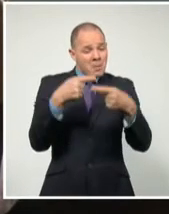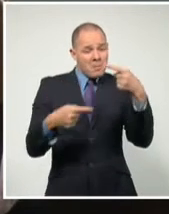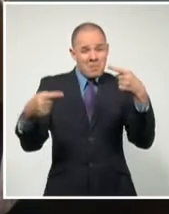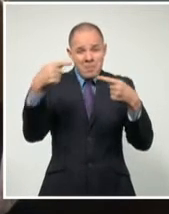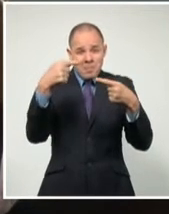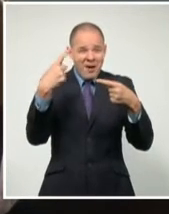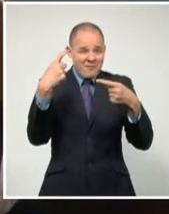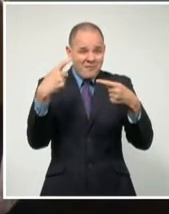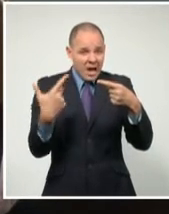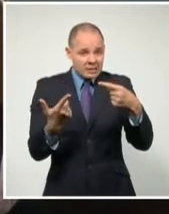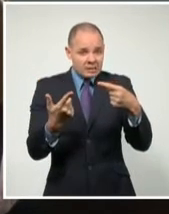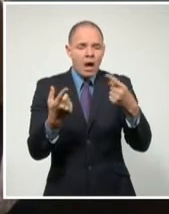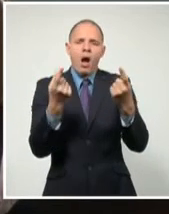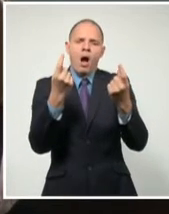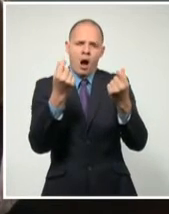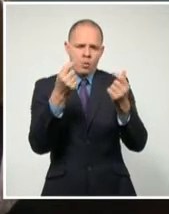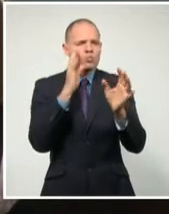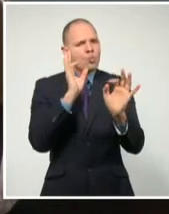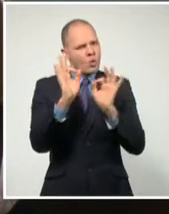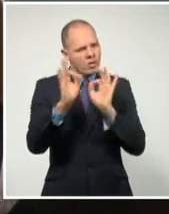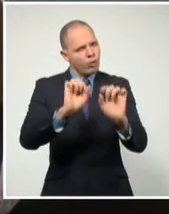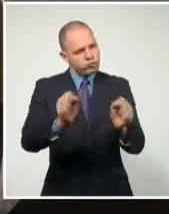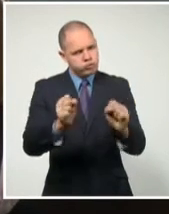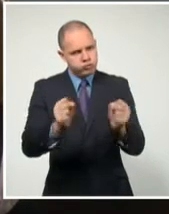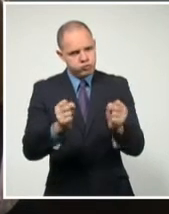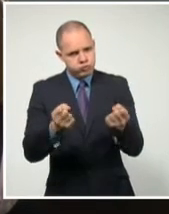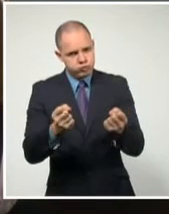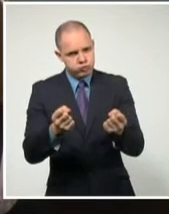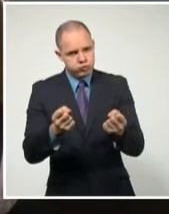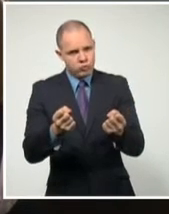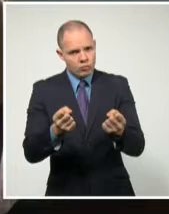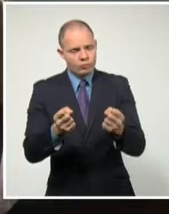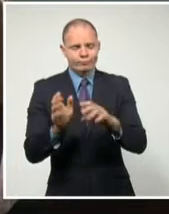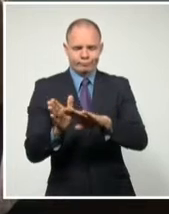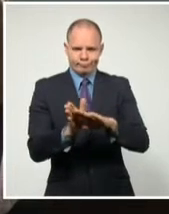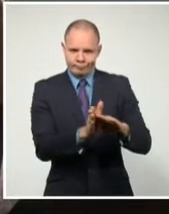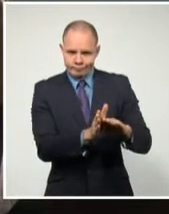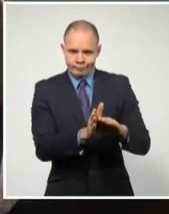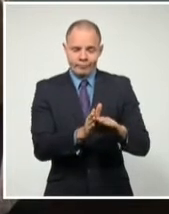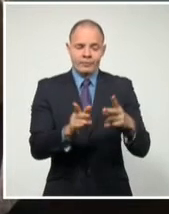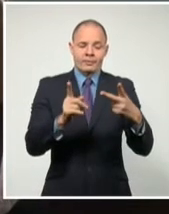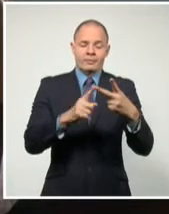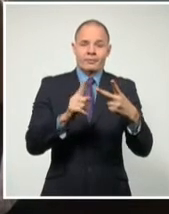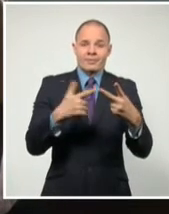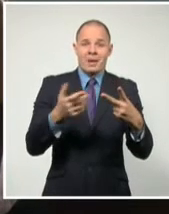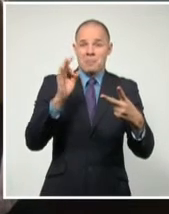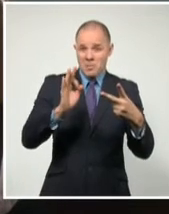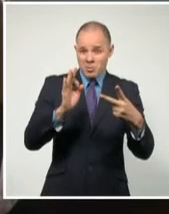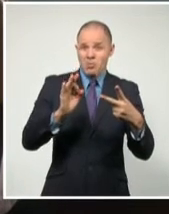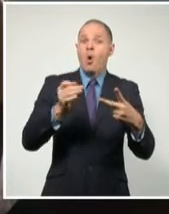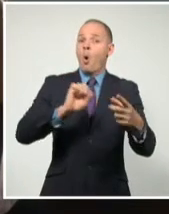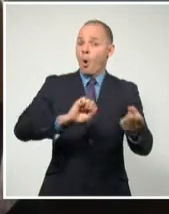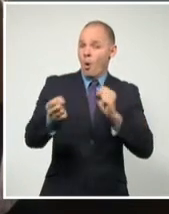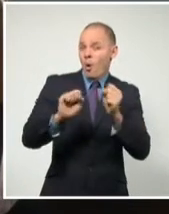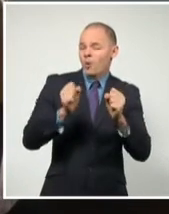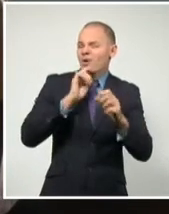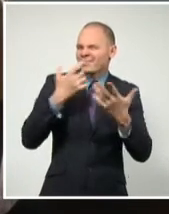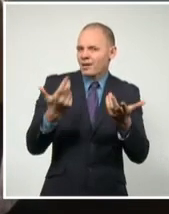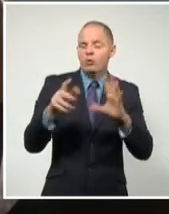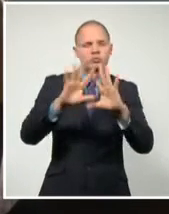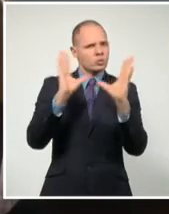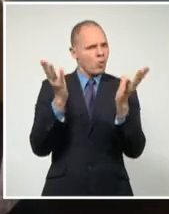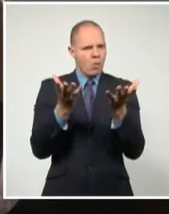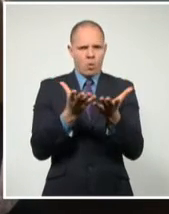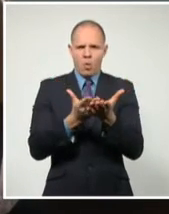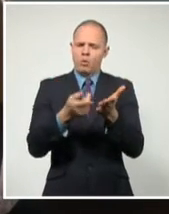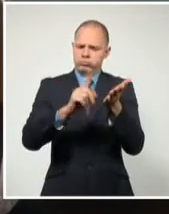el elemento económico y debe primar el concepto del ahorro. Si estamos haciendo